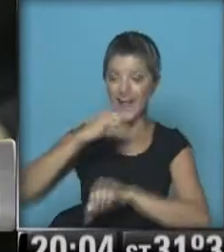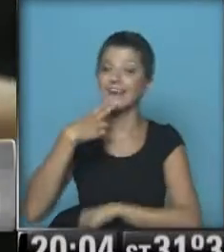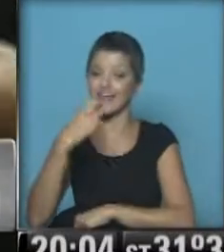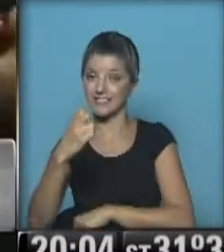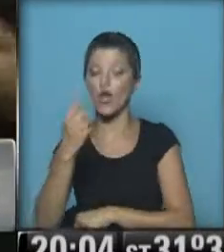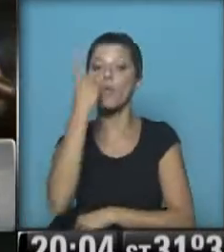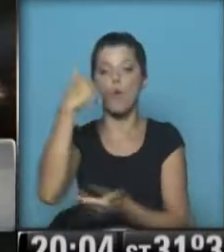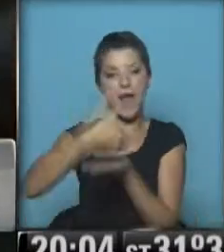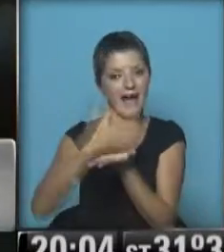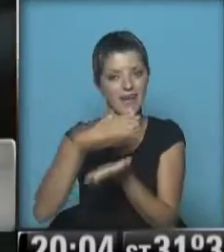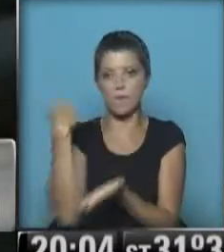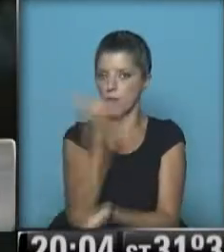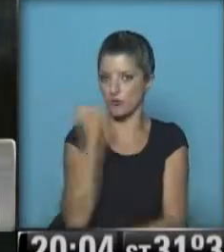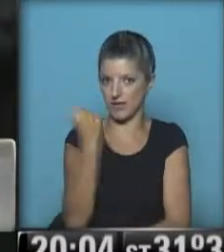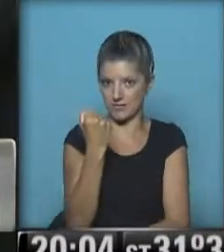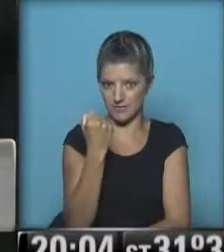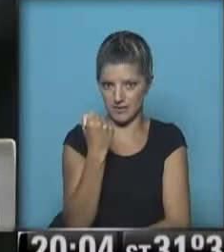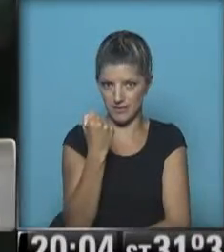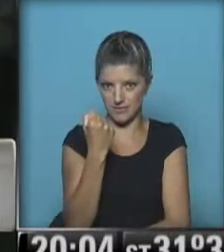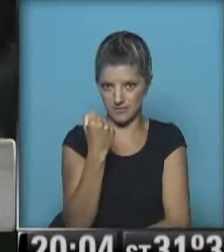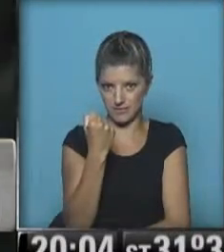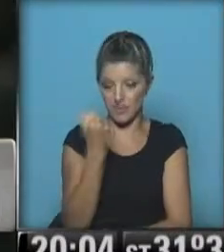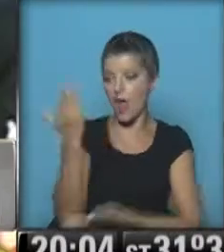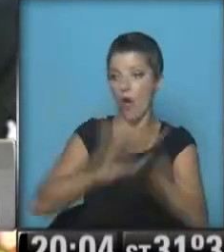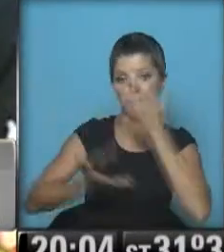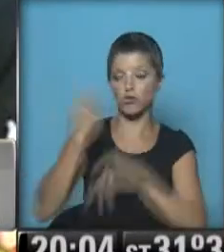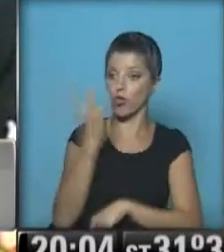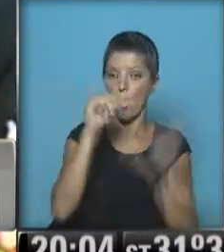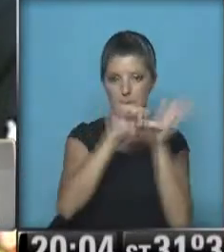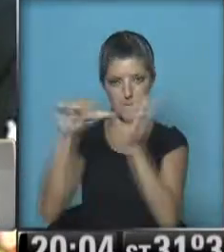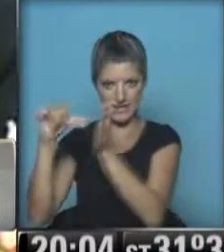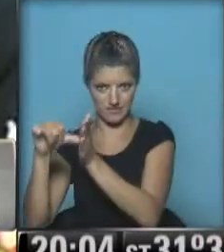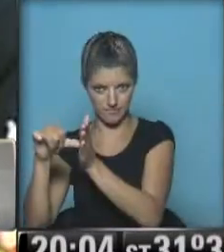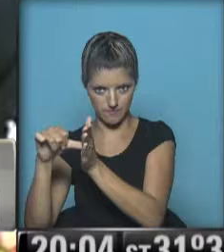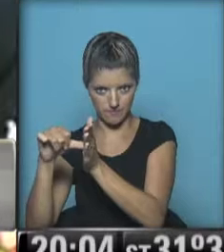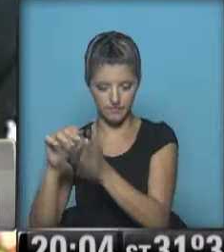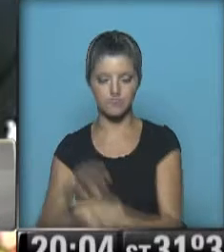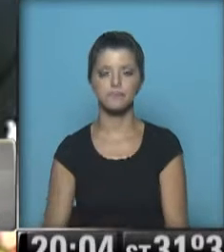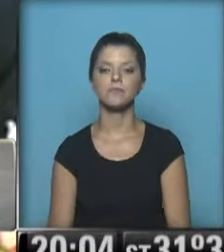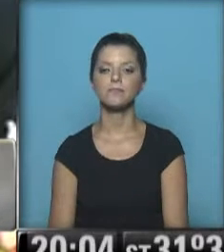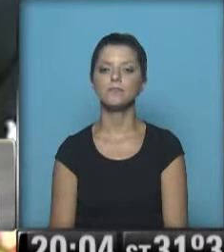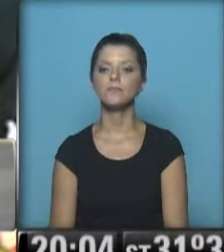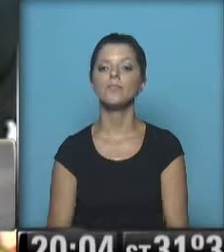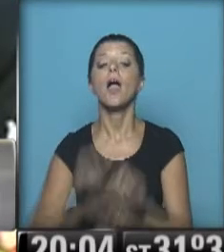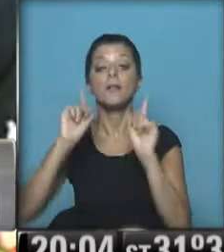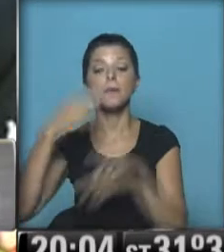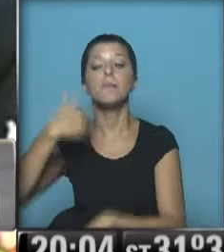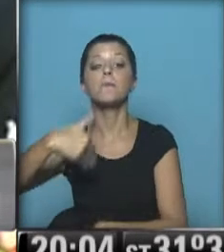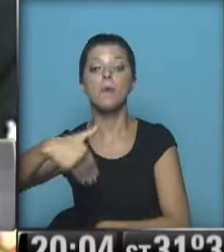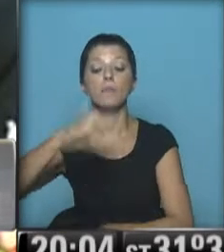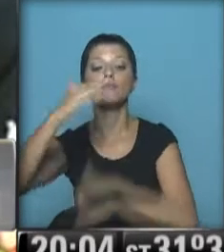área prioritaria de la agenda de cooperación entre China y Argentina. Y vamos a